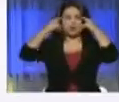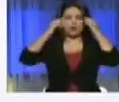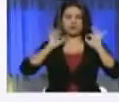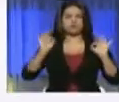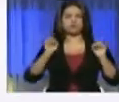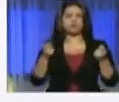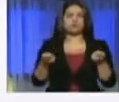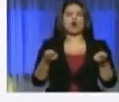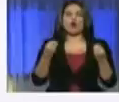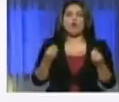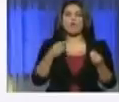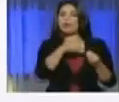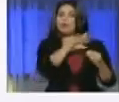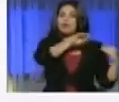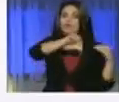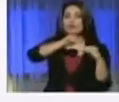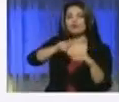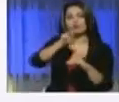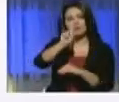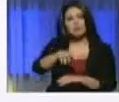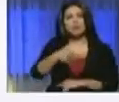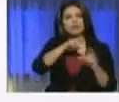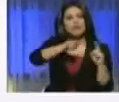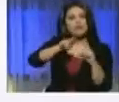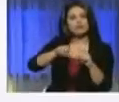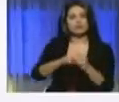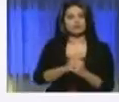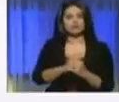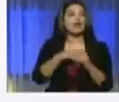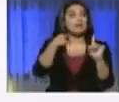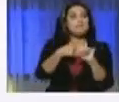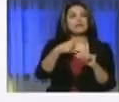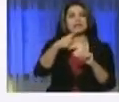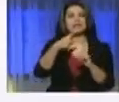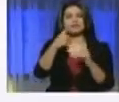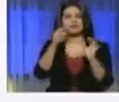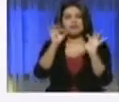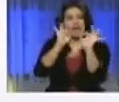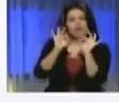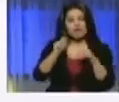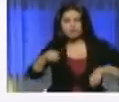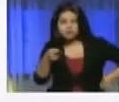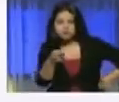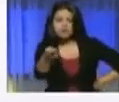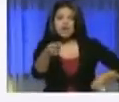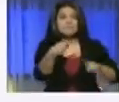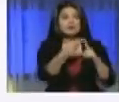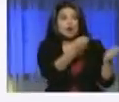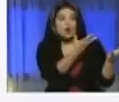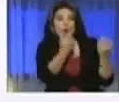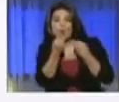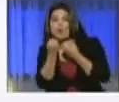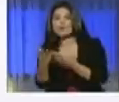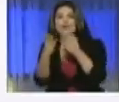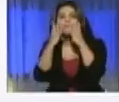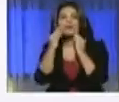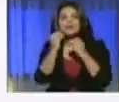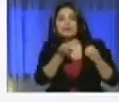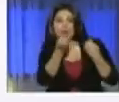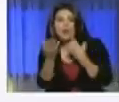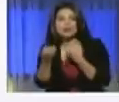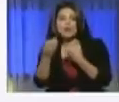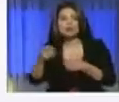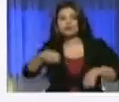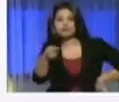atletas del futuro. Y de manera específica enseñando, bueno, sus técnicas y su experiencia en la esgrima de alta competencia.